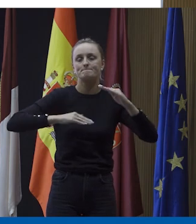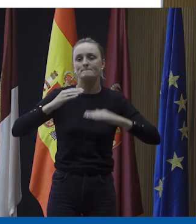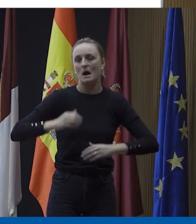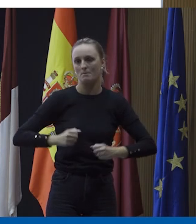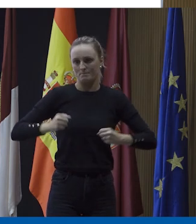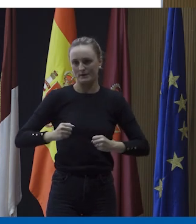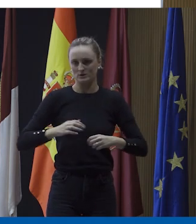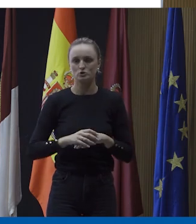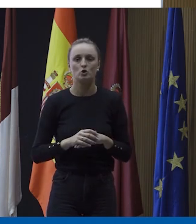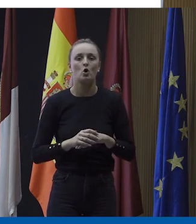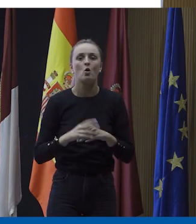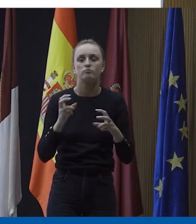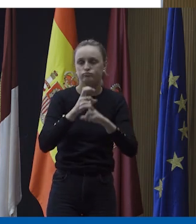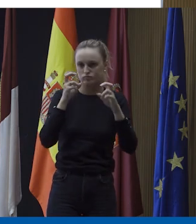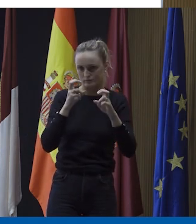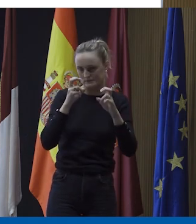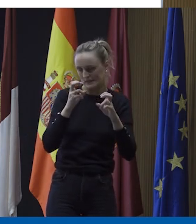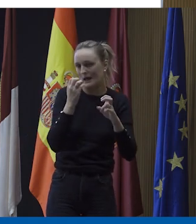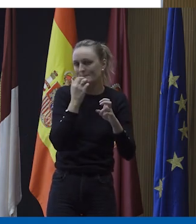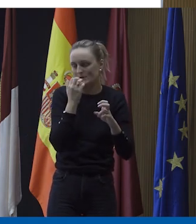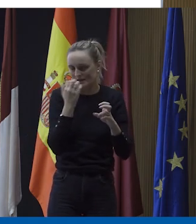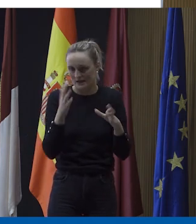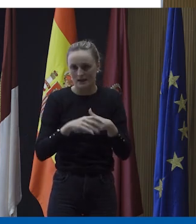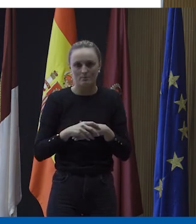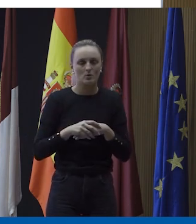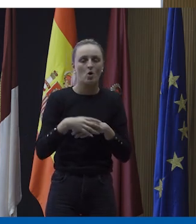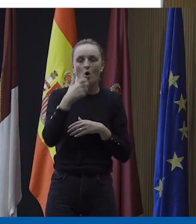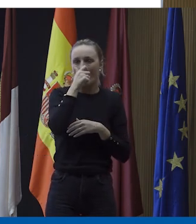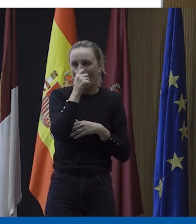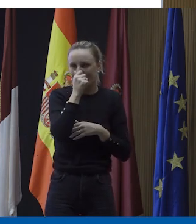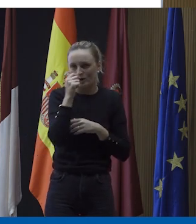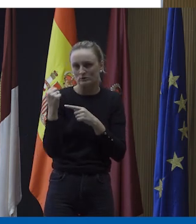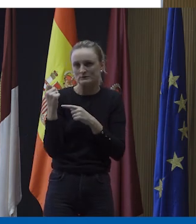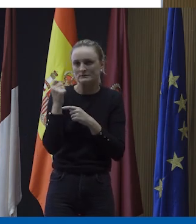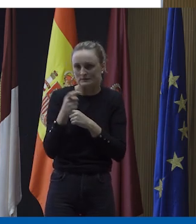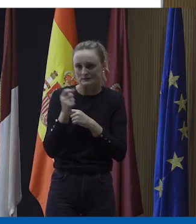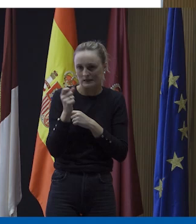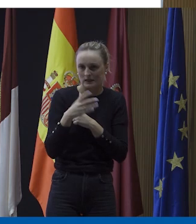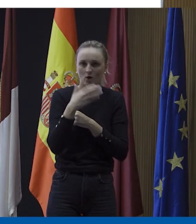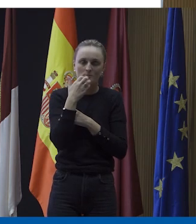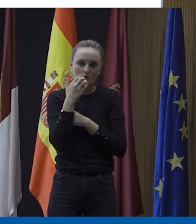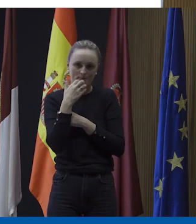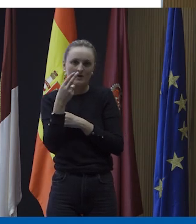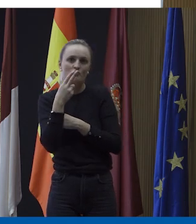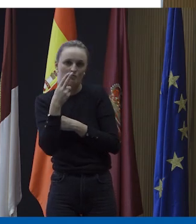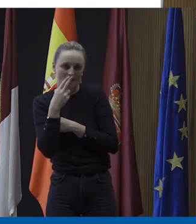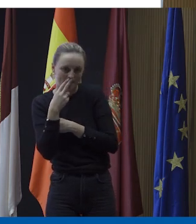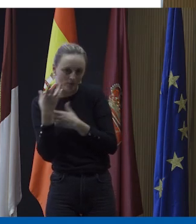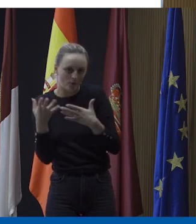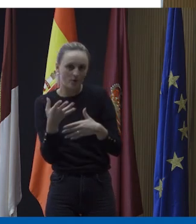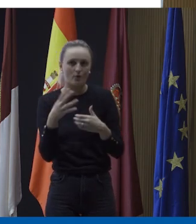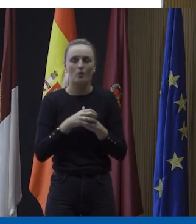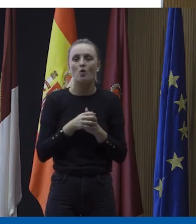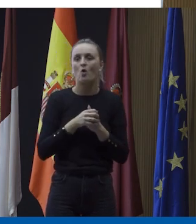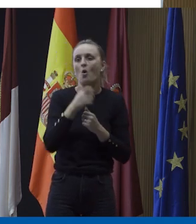Un sobrepeso, obesidad o catarros frecuentes, porque es fumador o porque cogemos